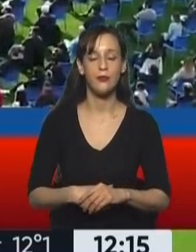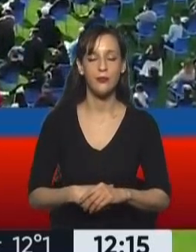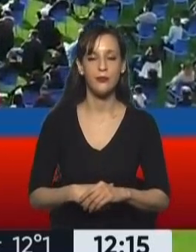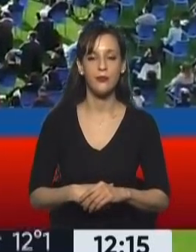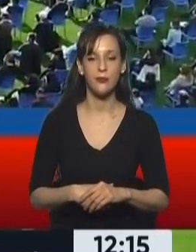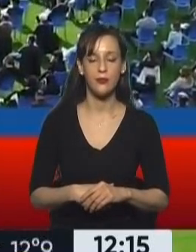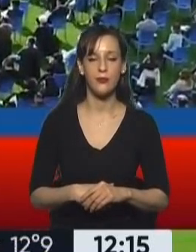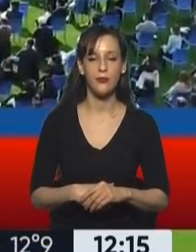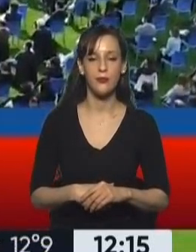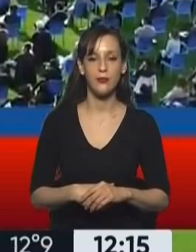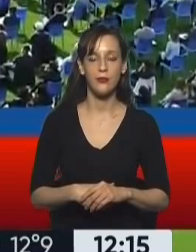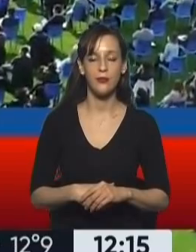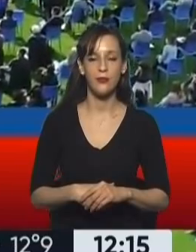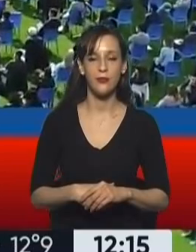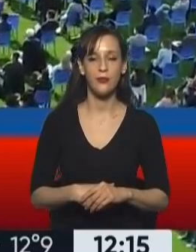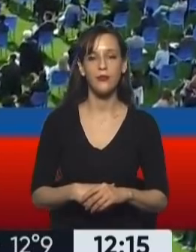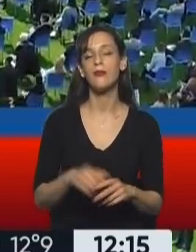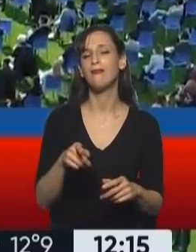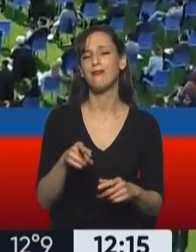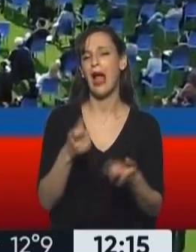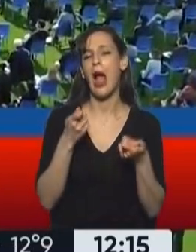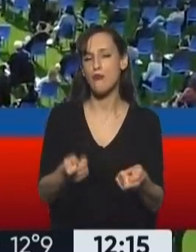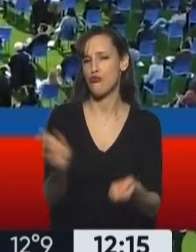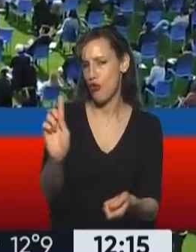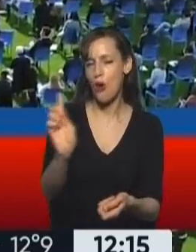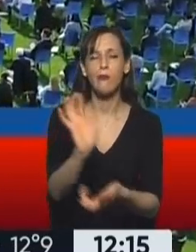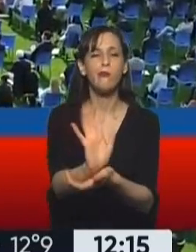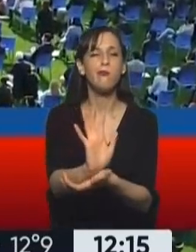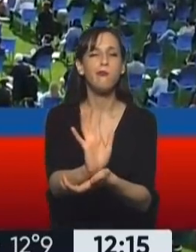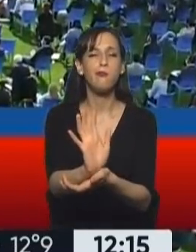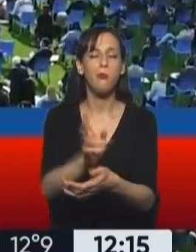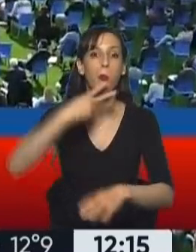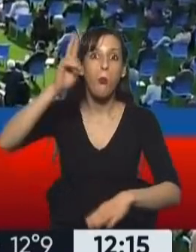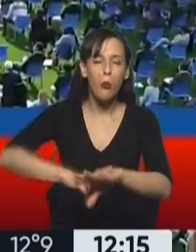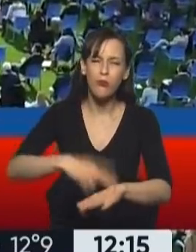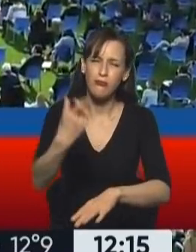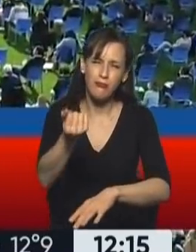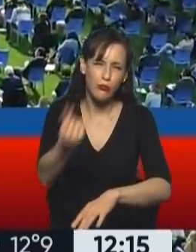país brutales tarifazos que fueron